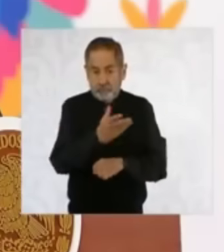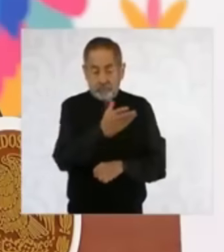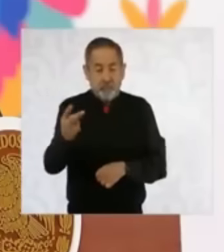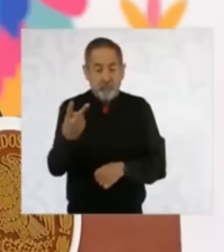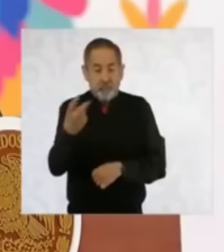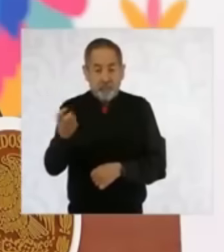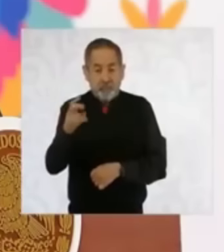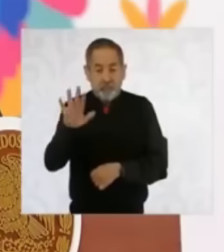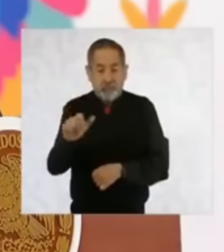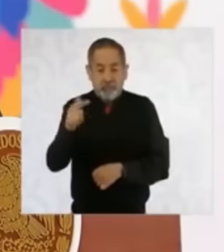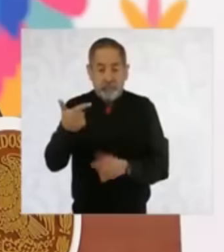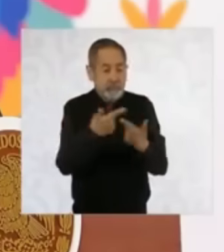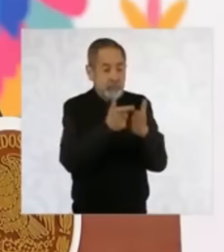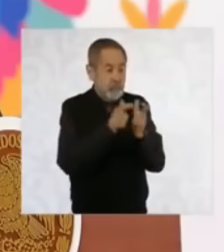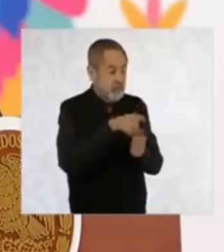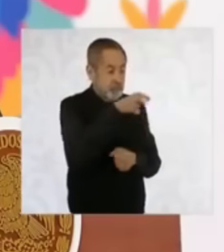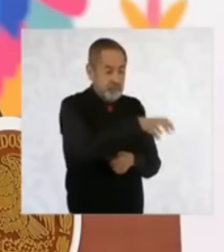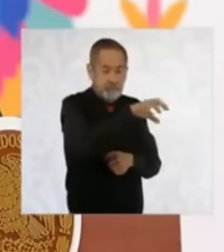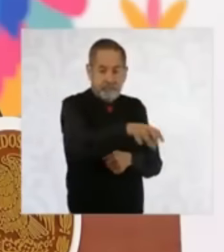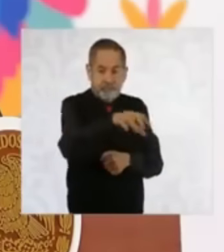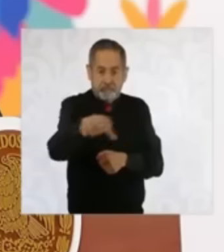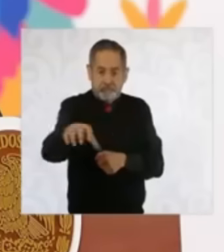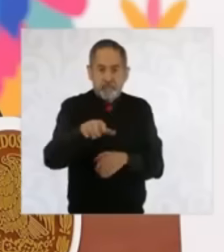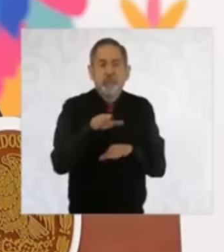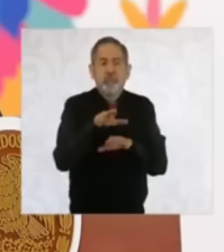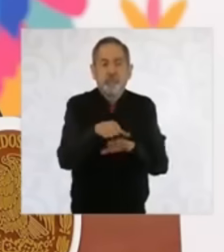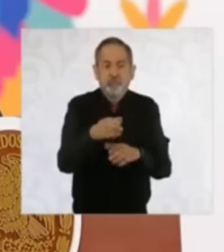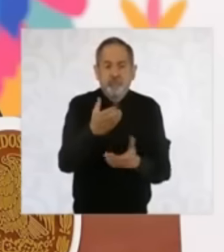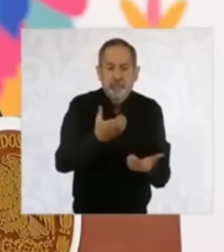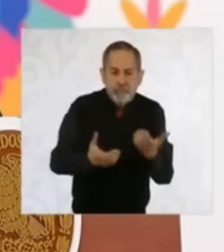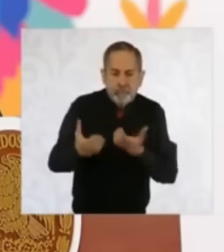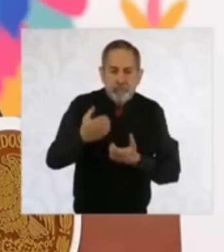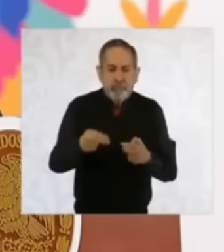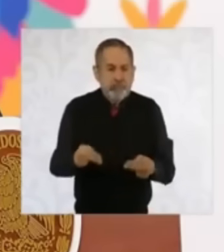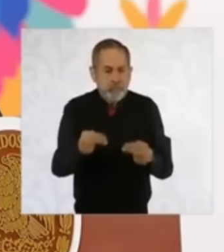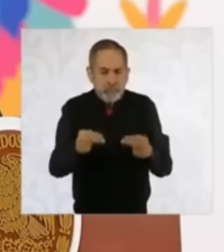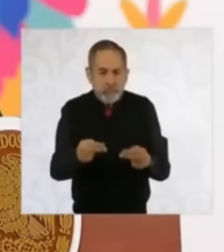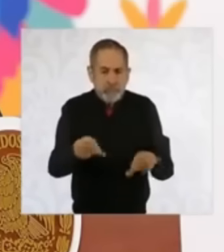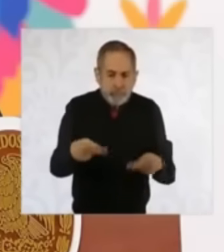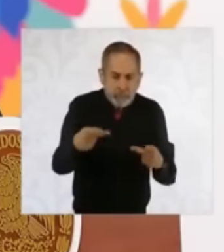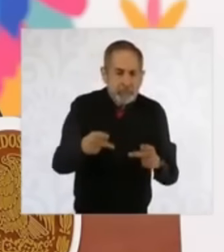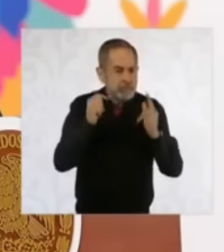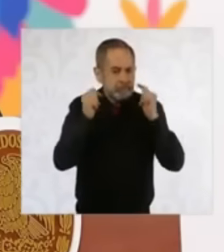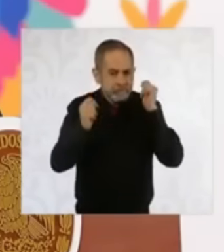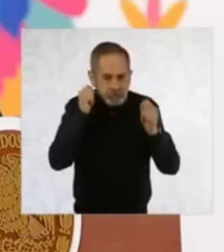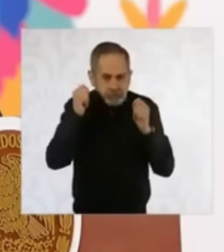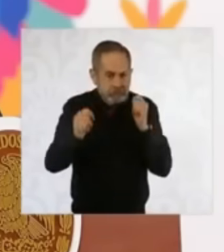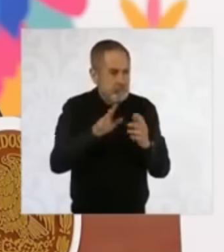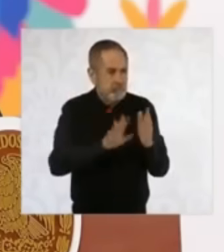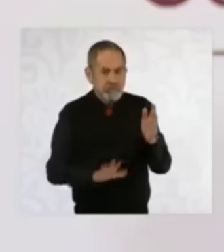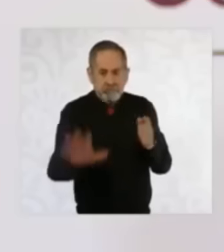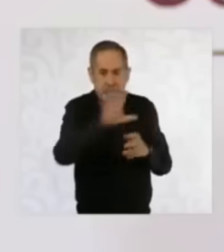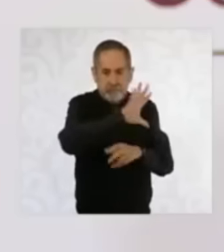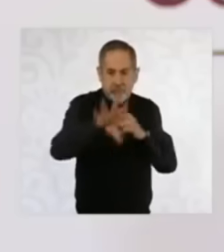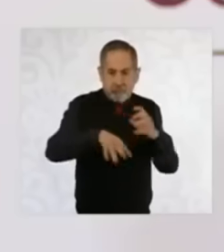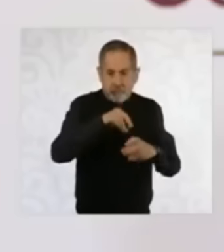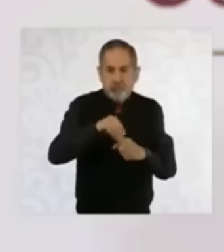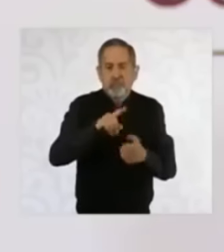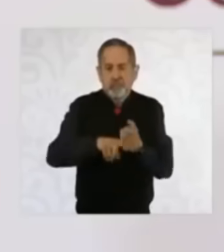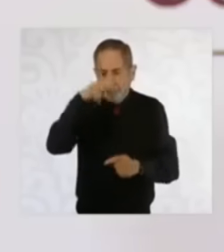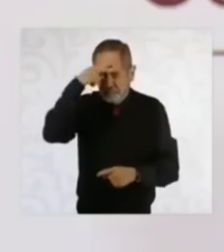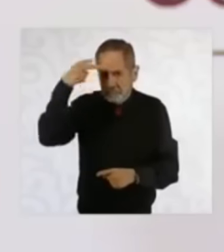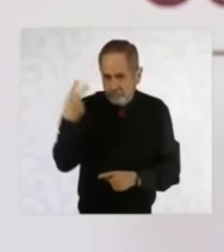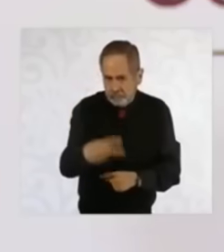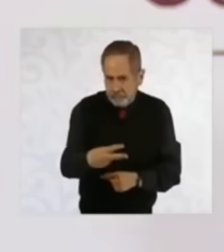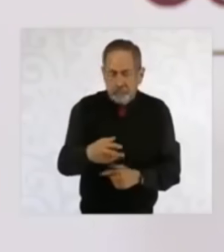además destacó algo muy importante apoyemos lo local este buen fin no solo se trata de comprar sino de fortalecer a las